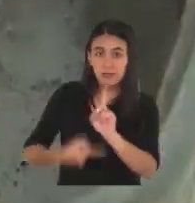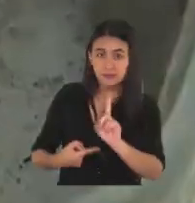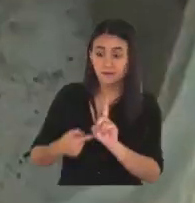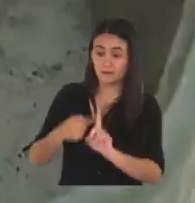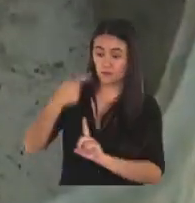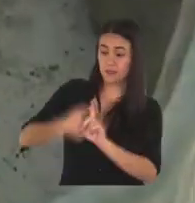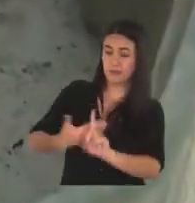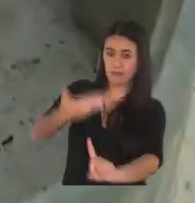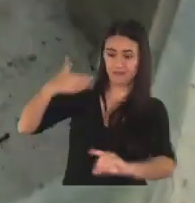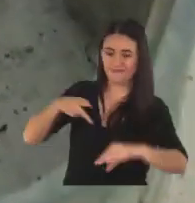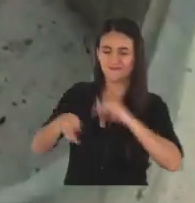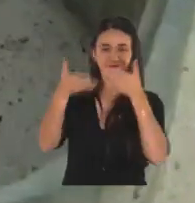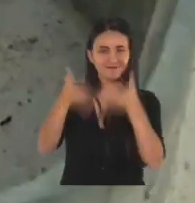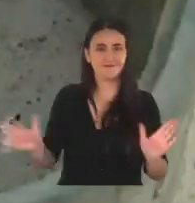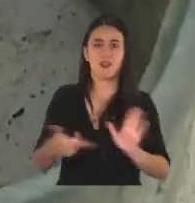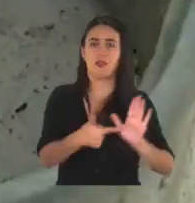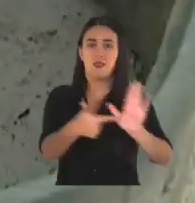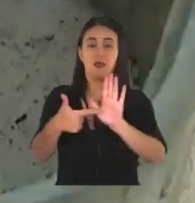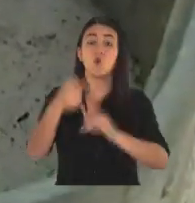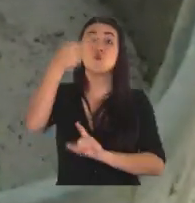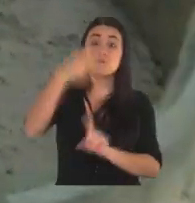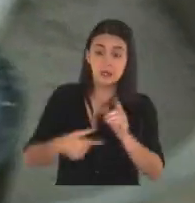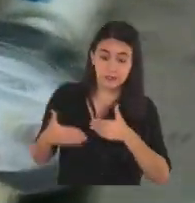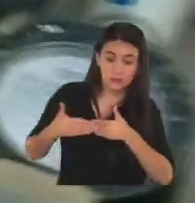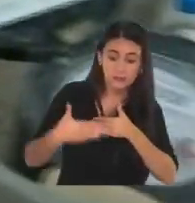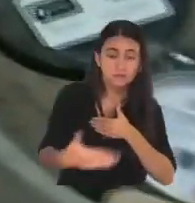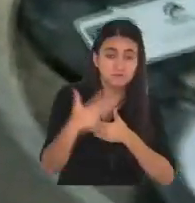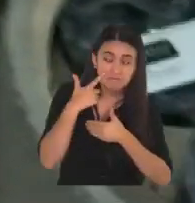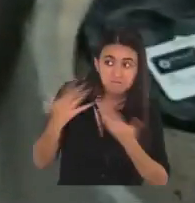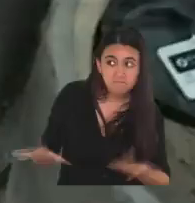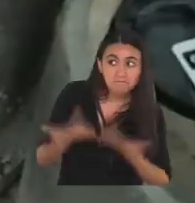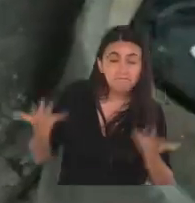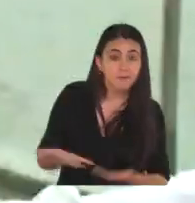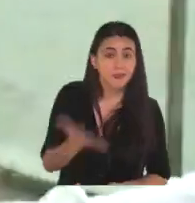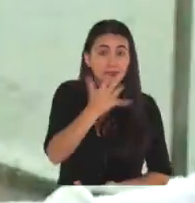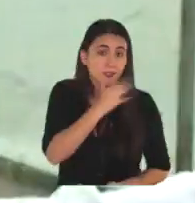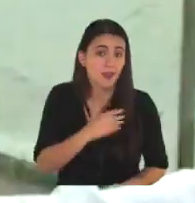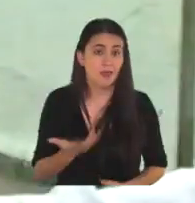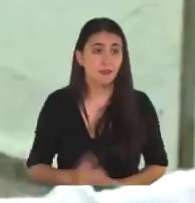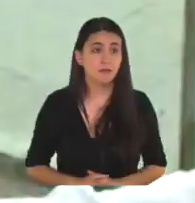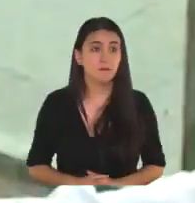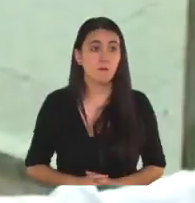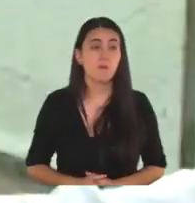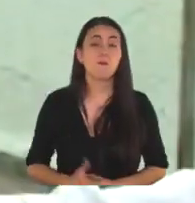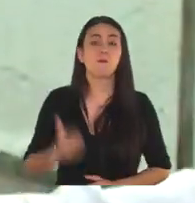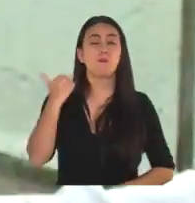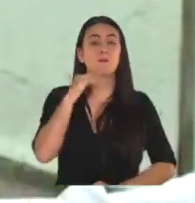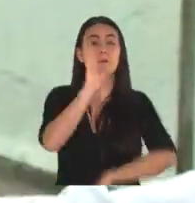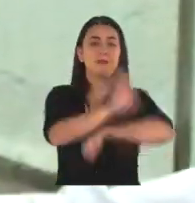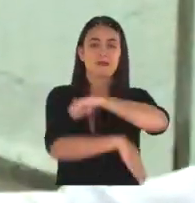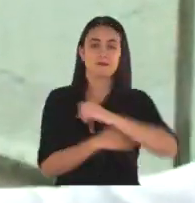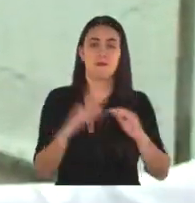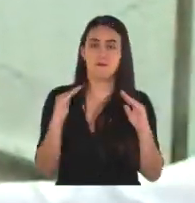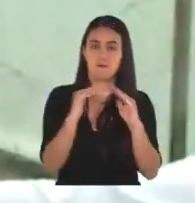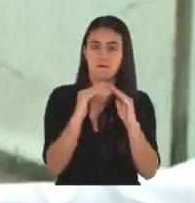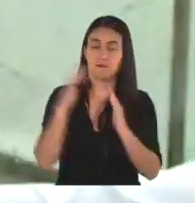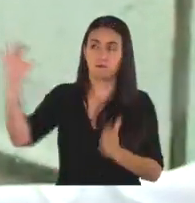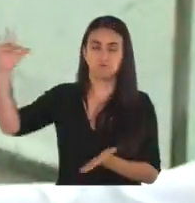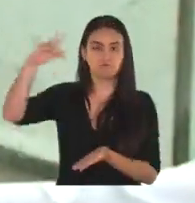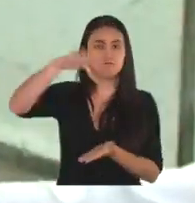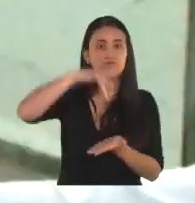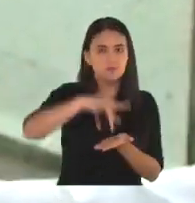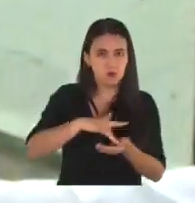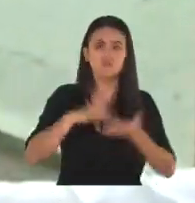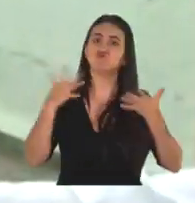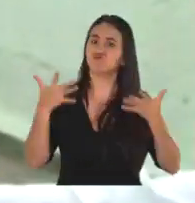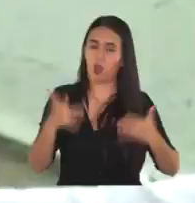agua y los contadores, como sorpresa, ya están siendo instalados. El día que nos visitó la ministra de Vivienda, se